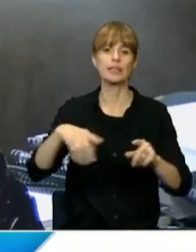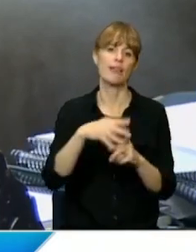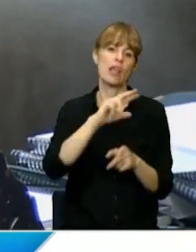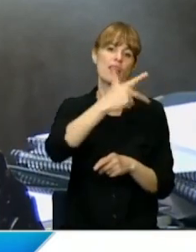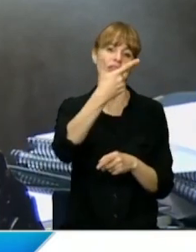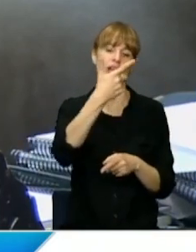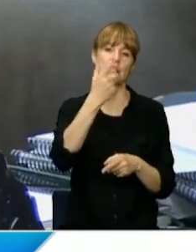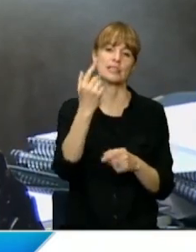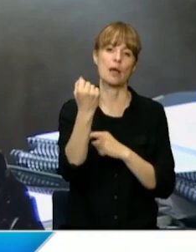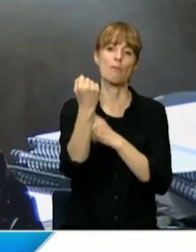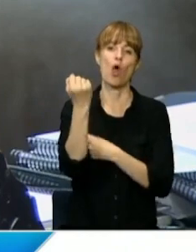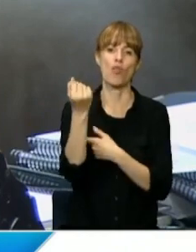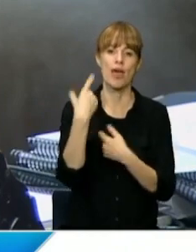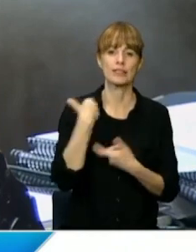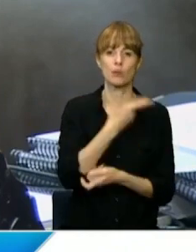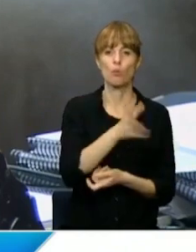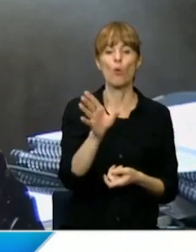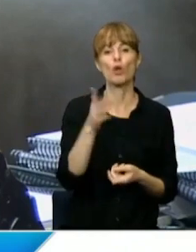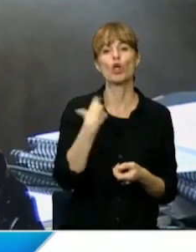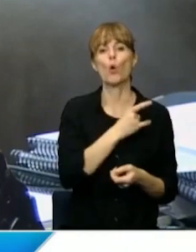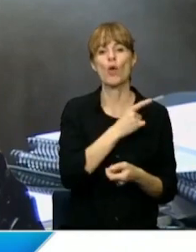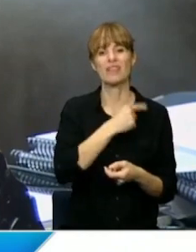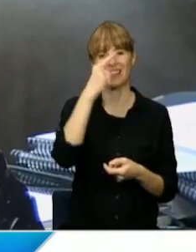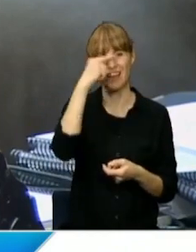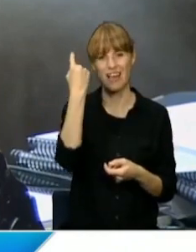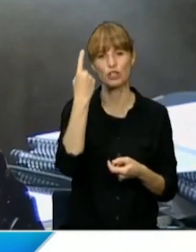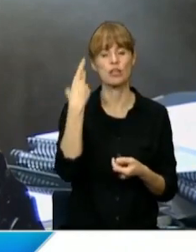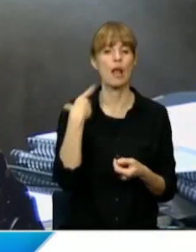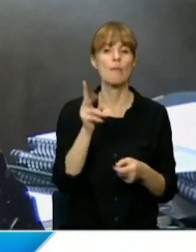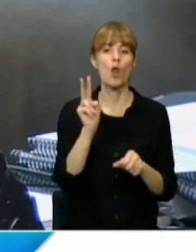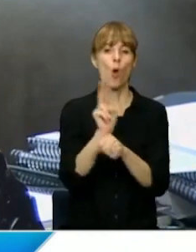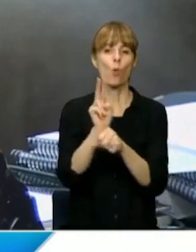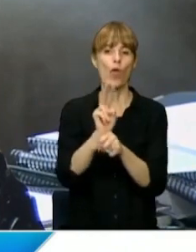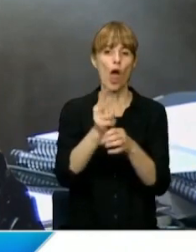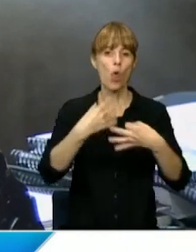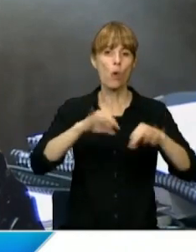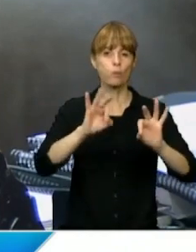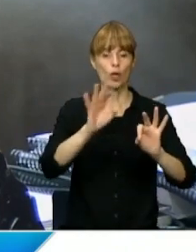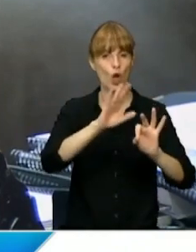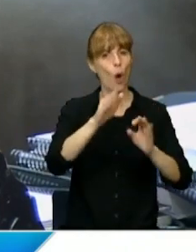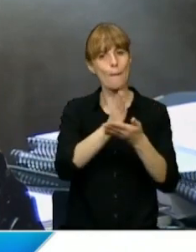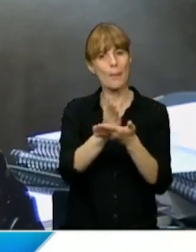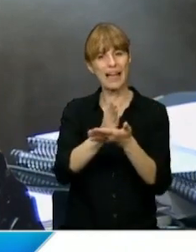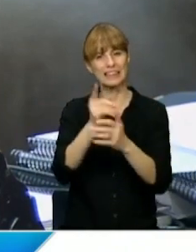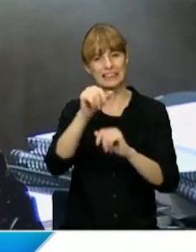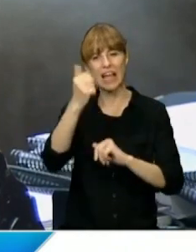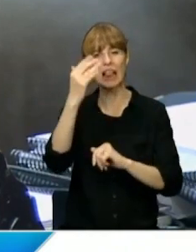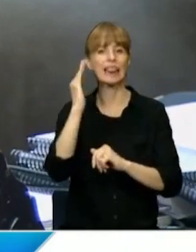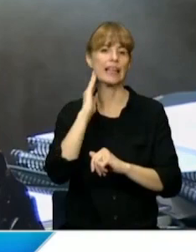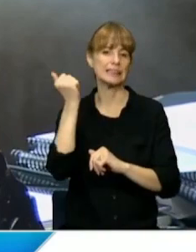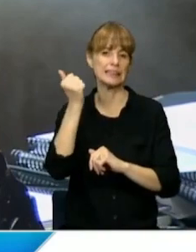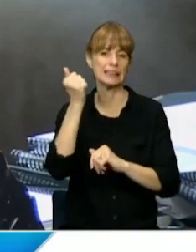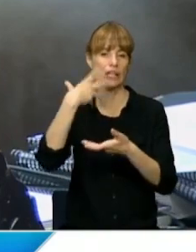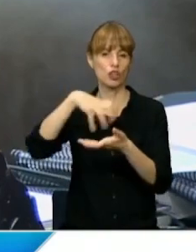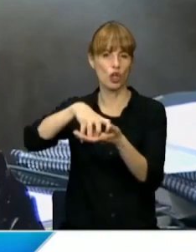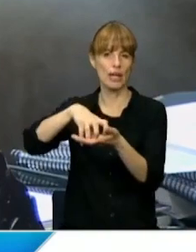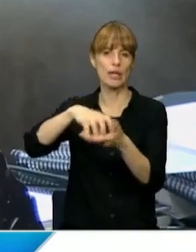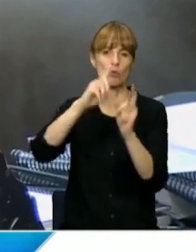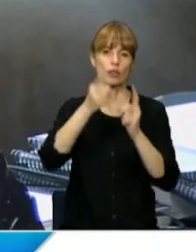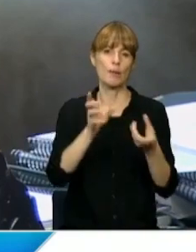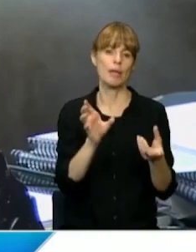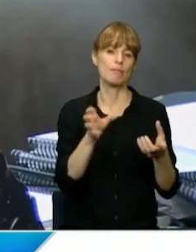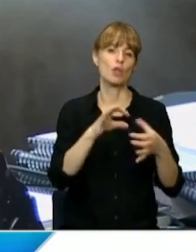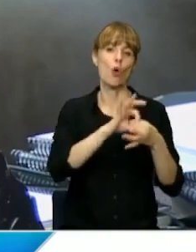3 poderes públicos, las universidades nacionales. Y no logramos un blindaje total, sino parcial para 16 organismos. También quiero agradecer al bloque Hacemos